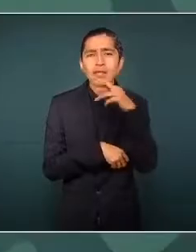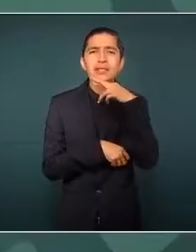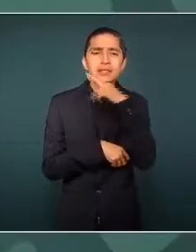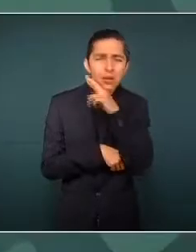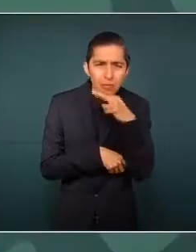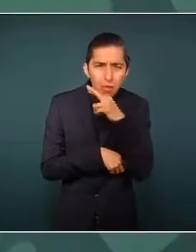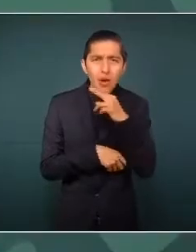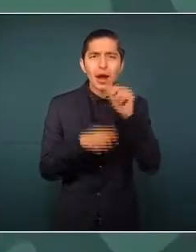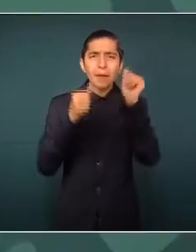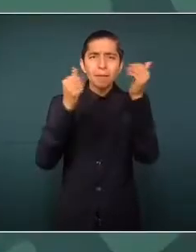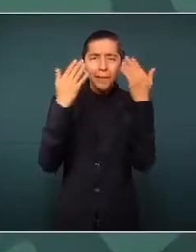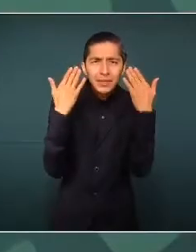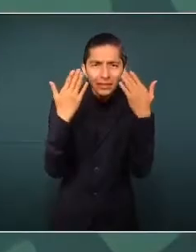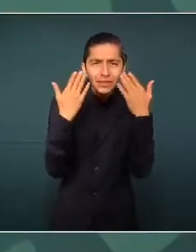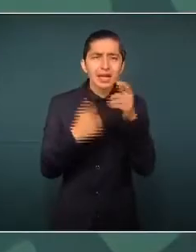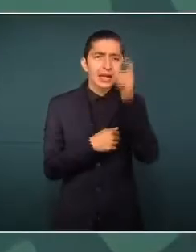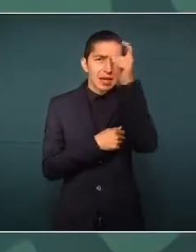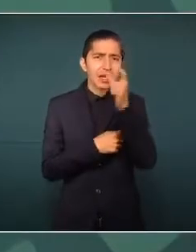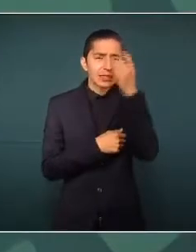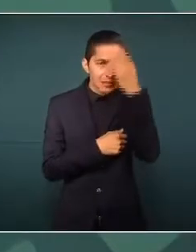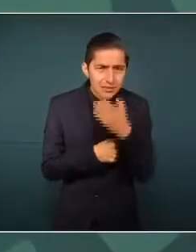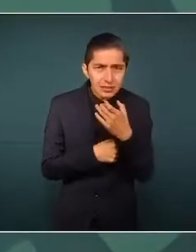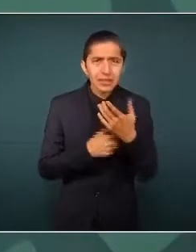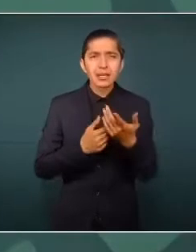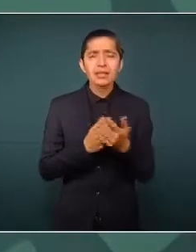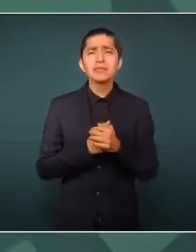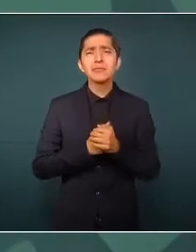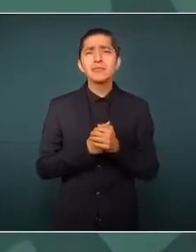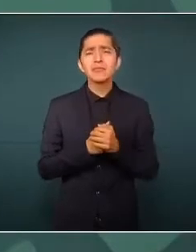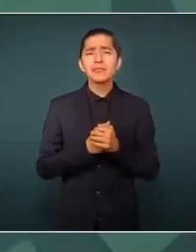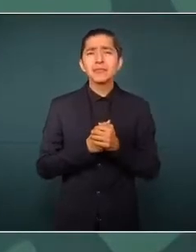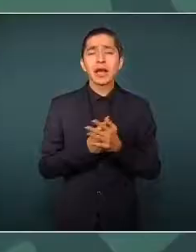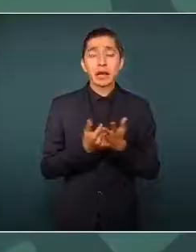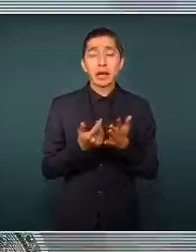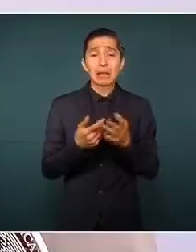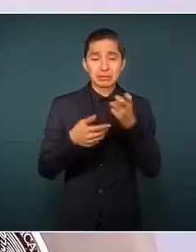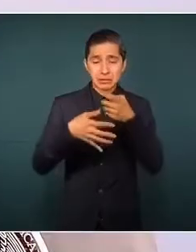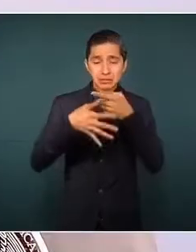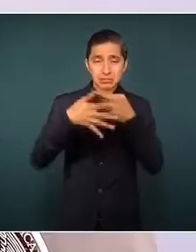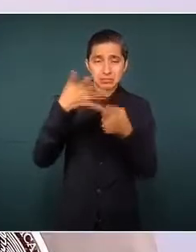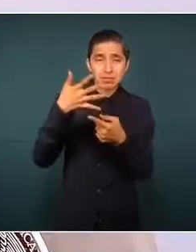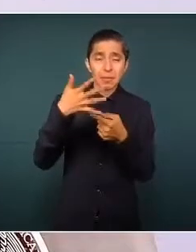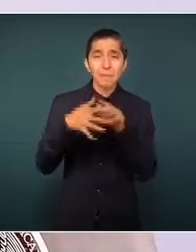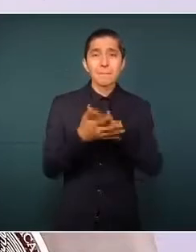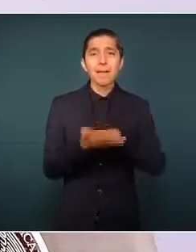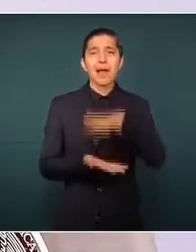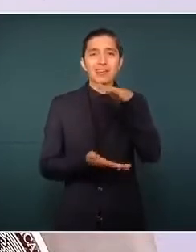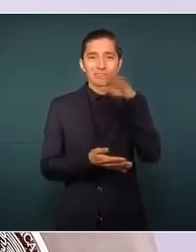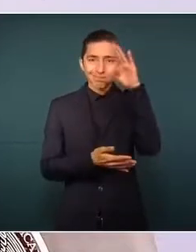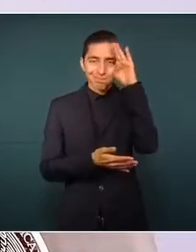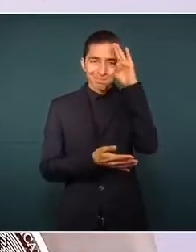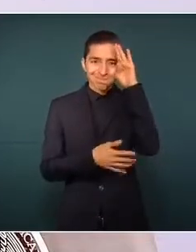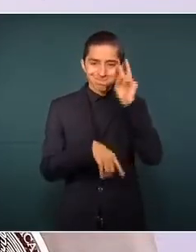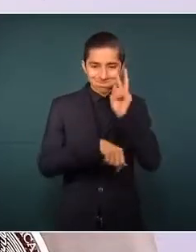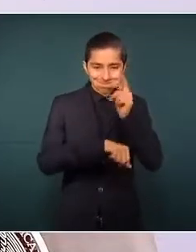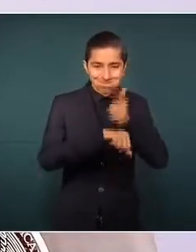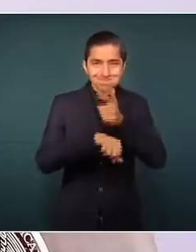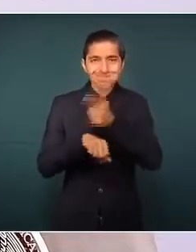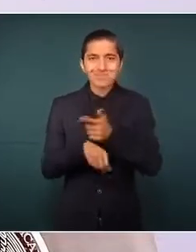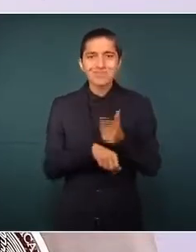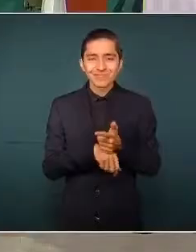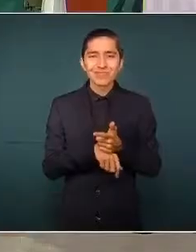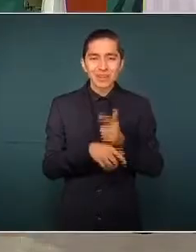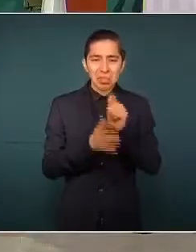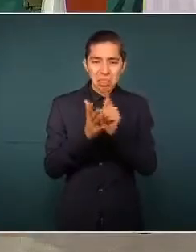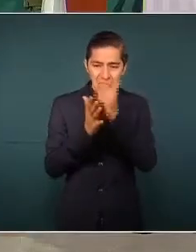Zamora, Apatzingán, Lázaro Cárdenas, es donde mayormente se presentan los delitos.